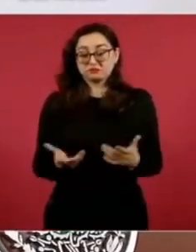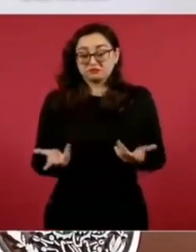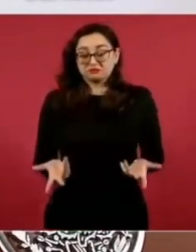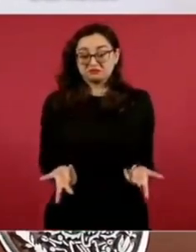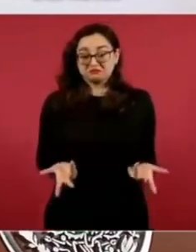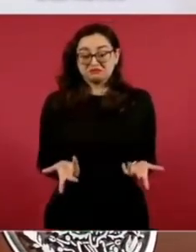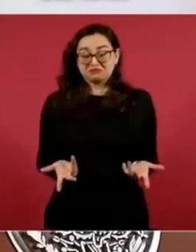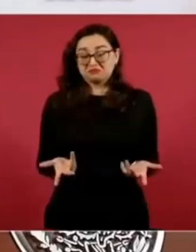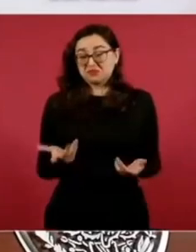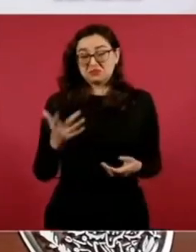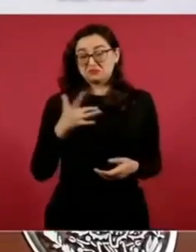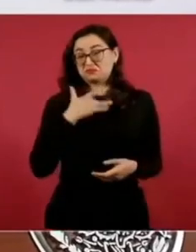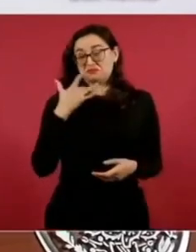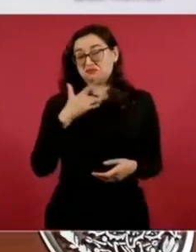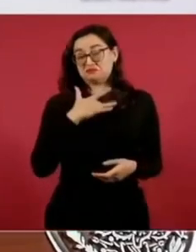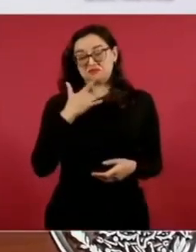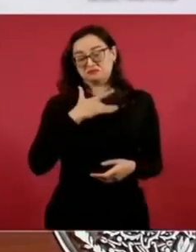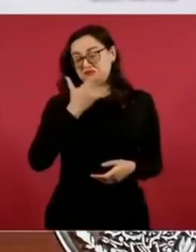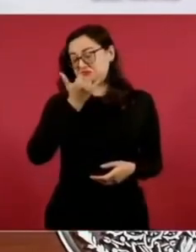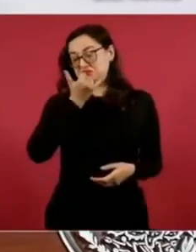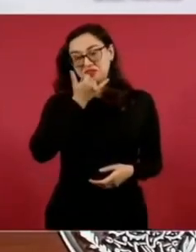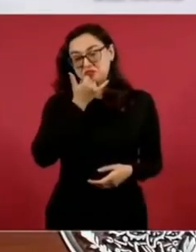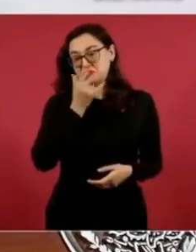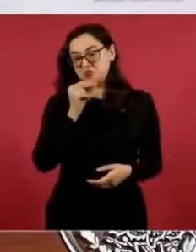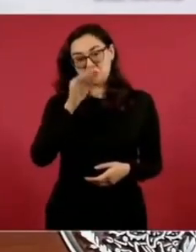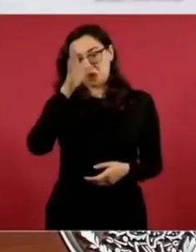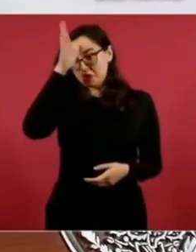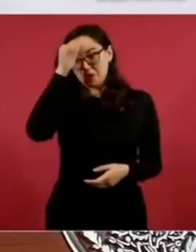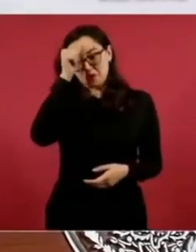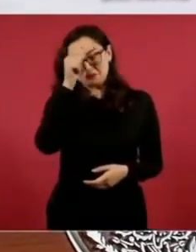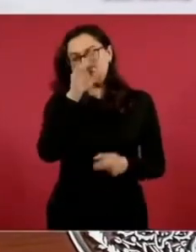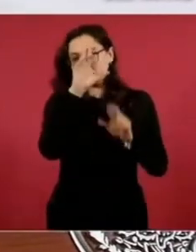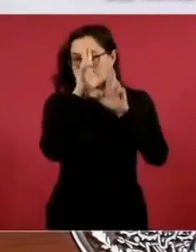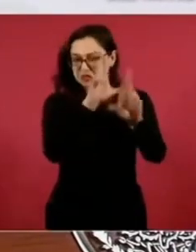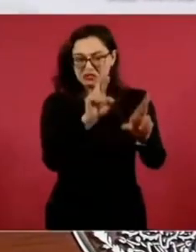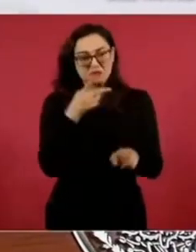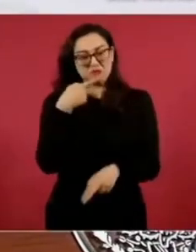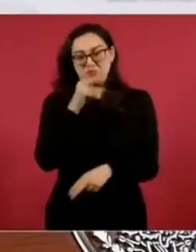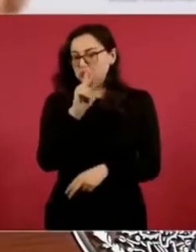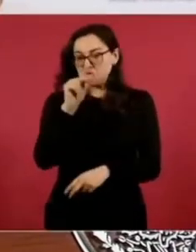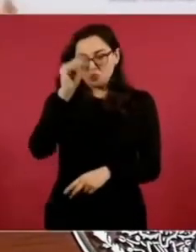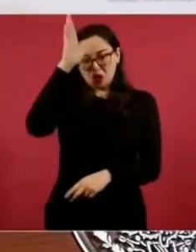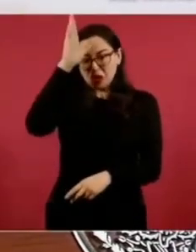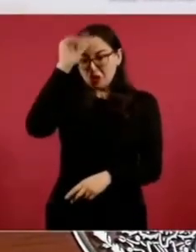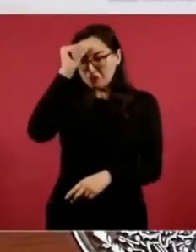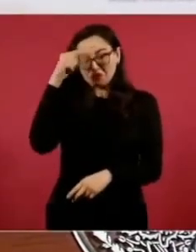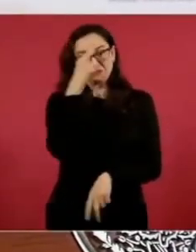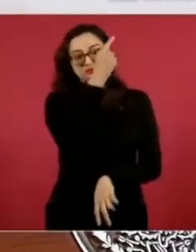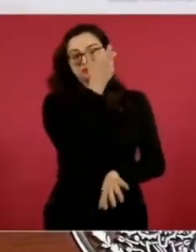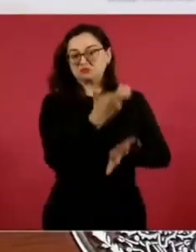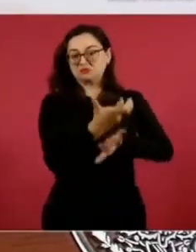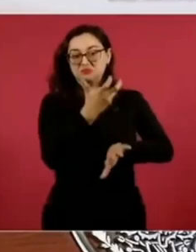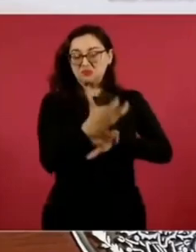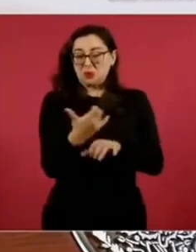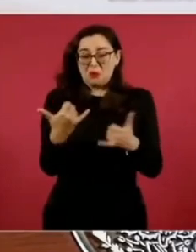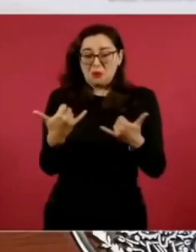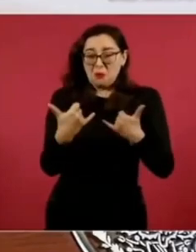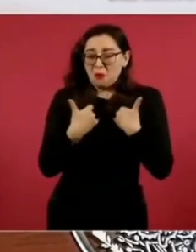vea normal en Estados Unidos que los adolescentes este tengan que irse de la